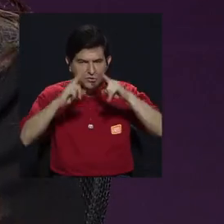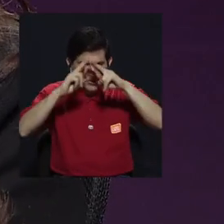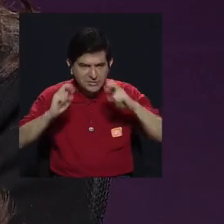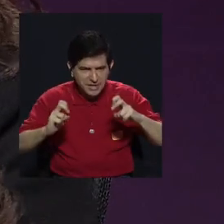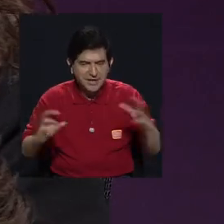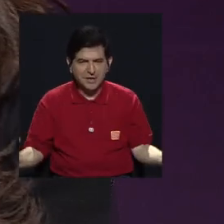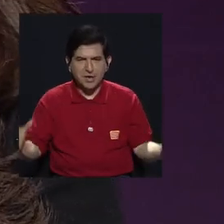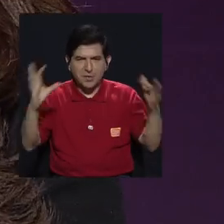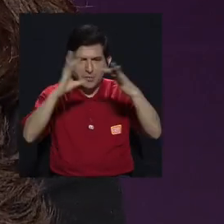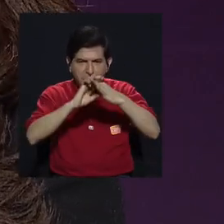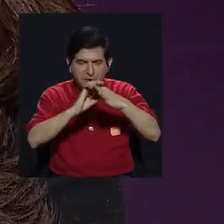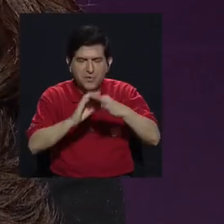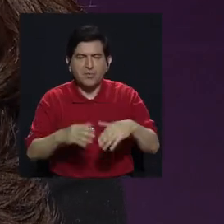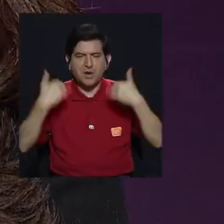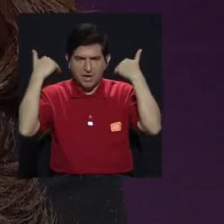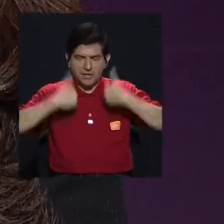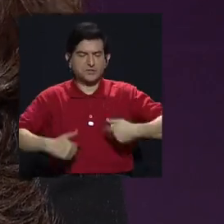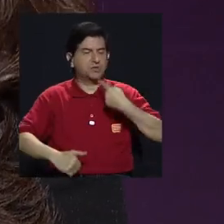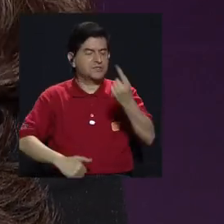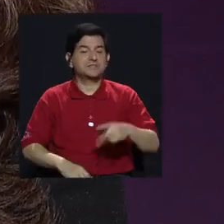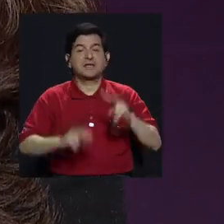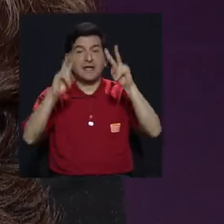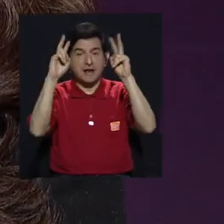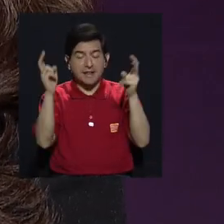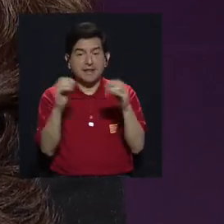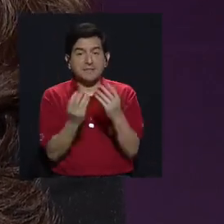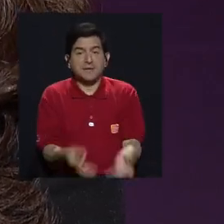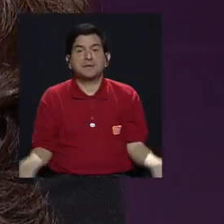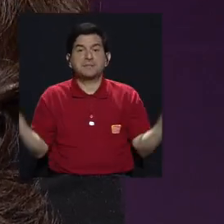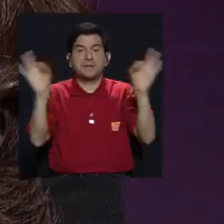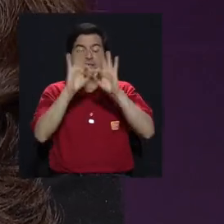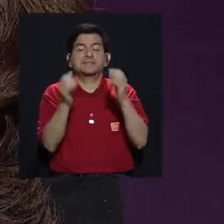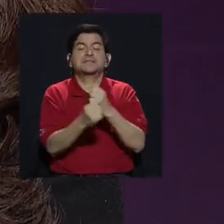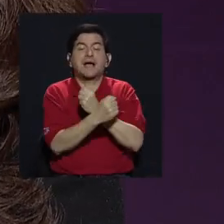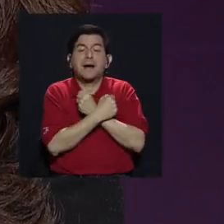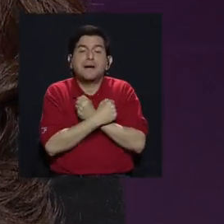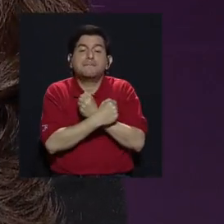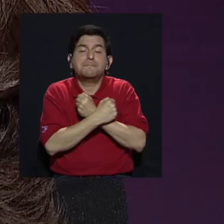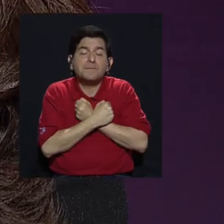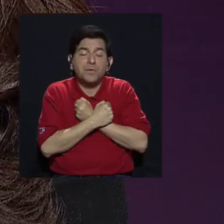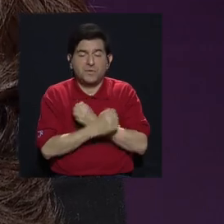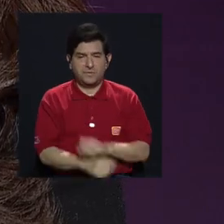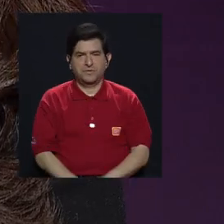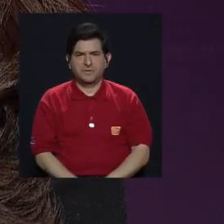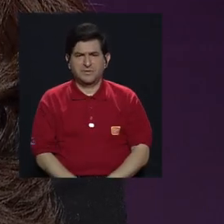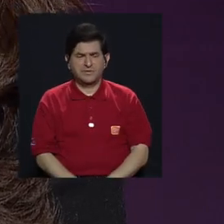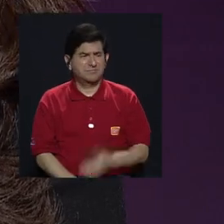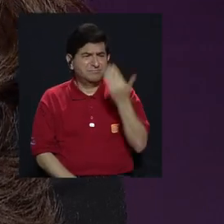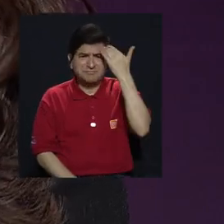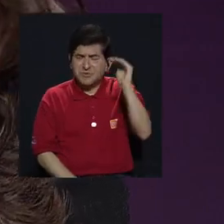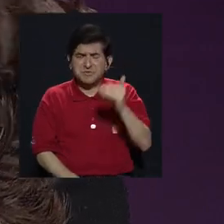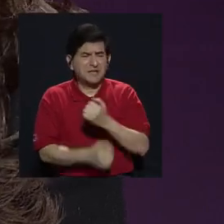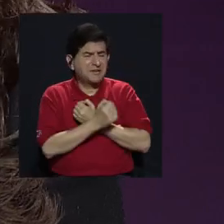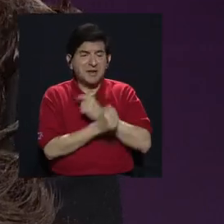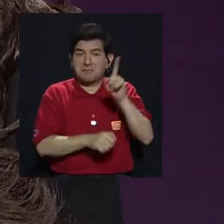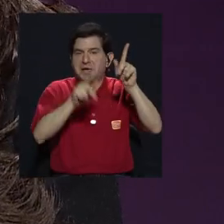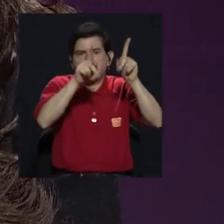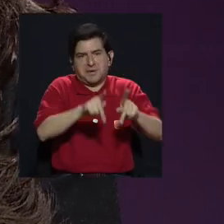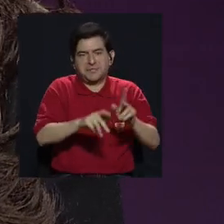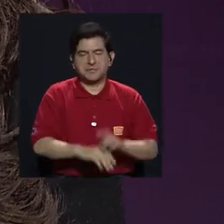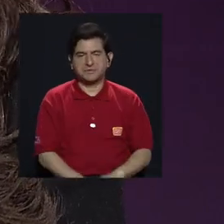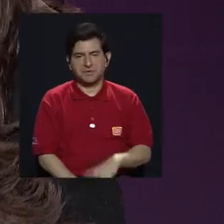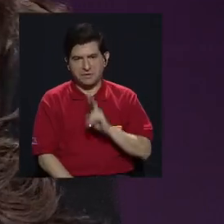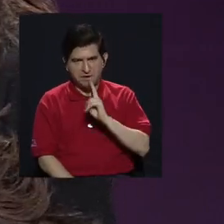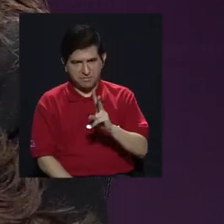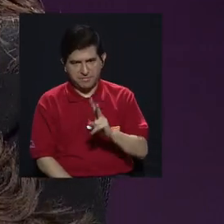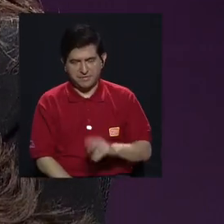análisis de la vinculación humana, decimos, bueno, el tema realmente más importante es el amor. Muchas veces ni siquiera sabemos amar a una persona, porque es cierto,